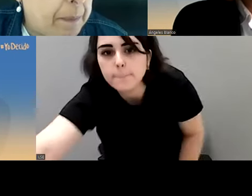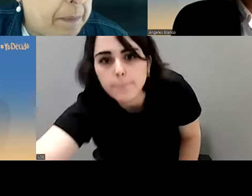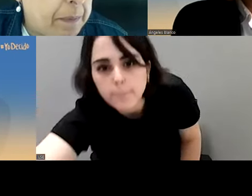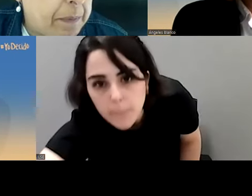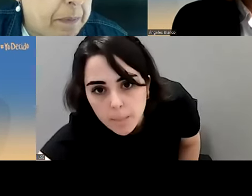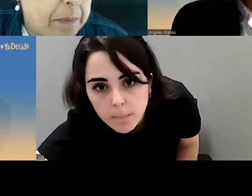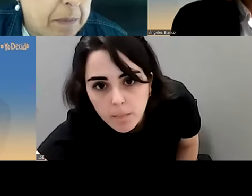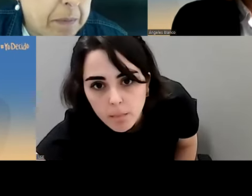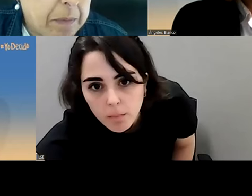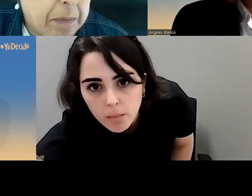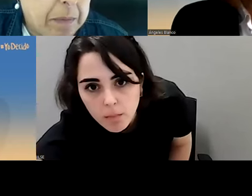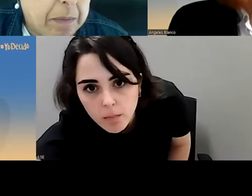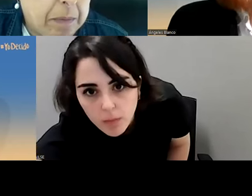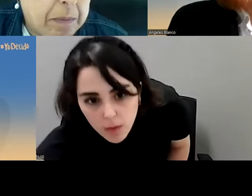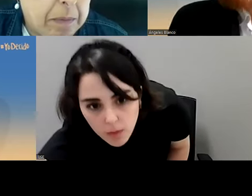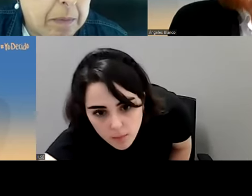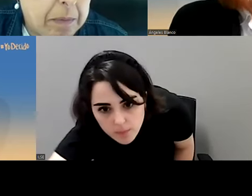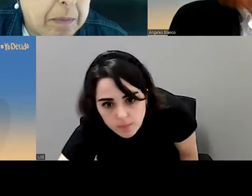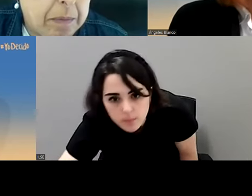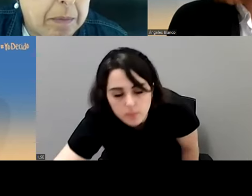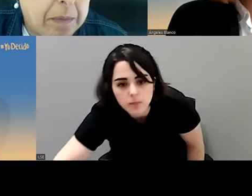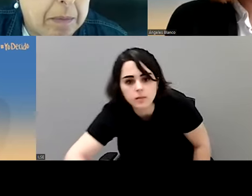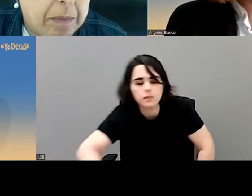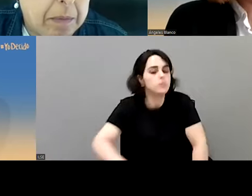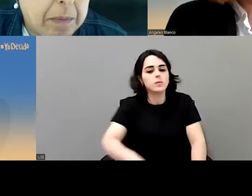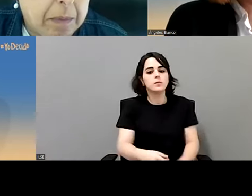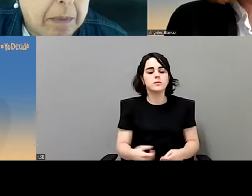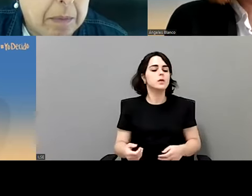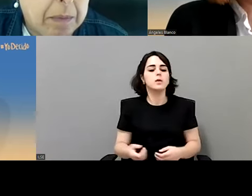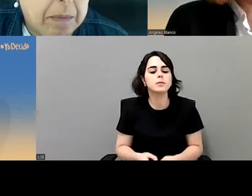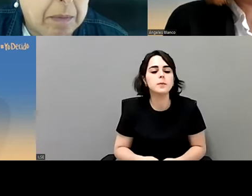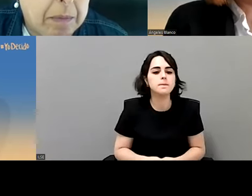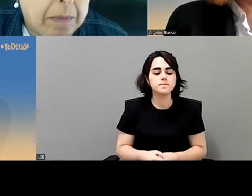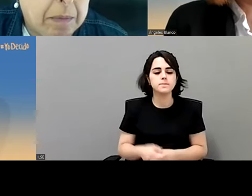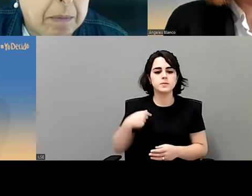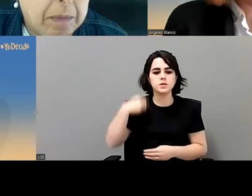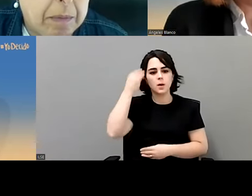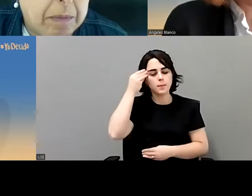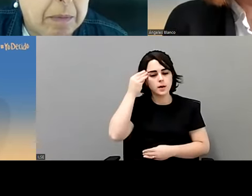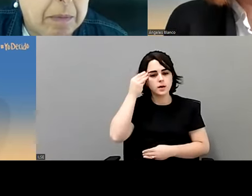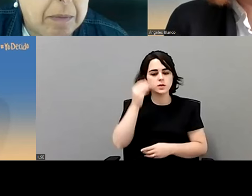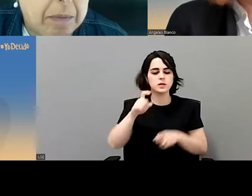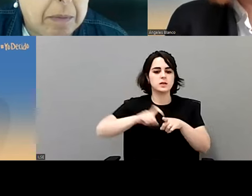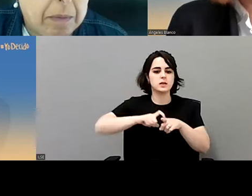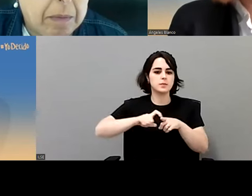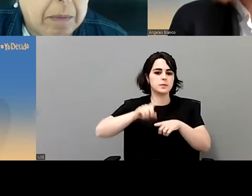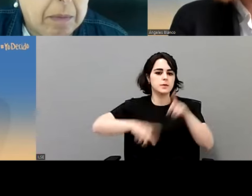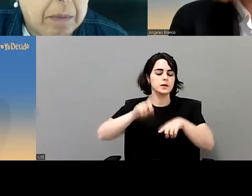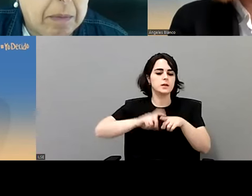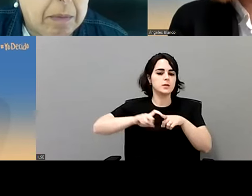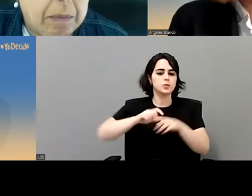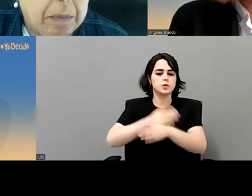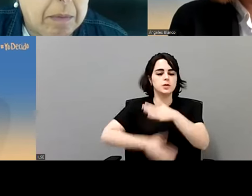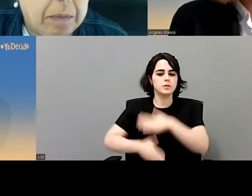formación para el asistente personal. Yo pienso que depende del tipo de discapacidad, ¿no?, que tenga. Si